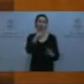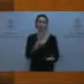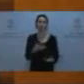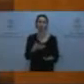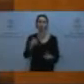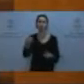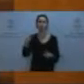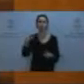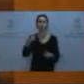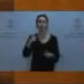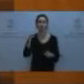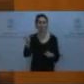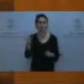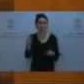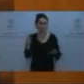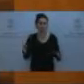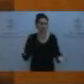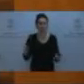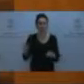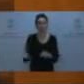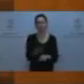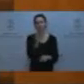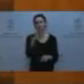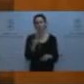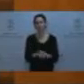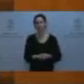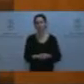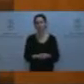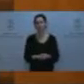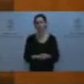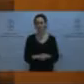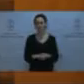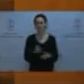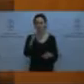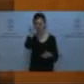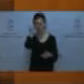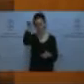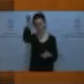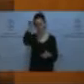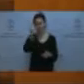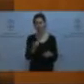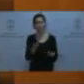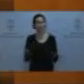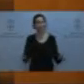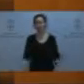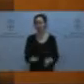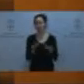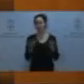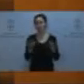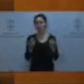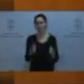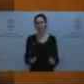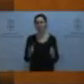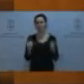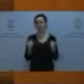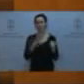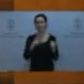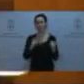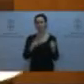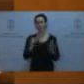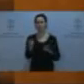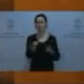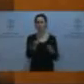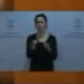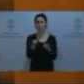quitarse de medio, que es yo creo que la gran idea, es quitarse de medio de una competencia propia, que es el control de